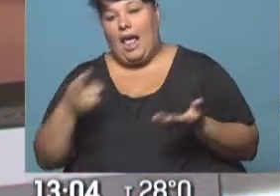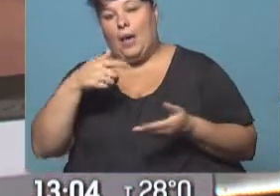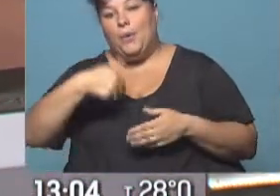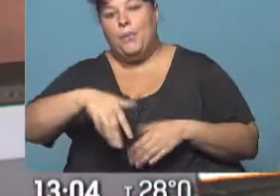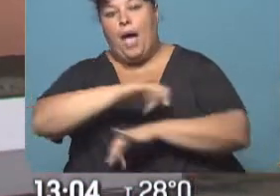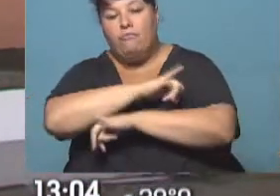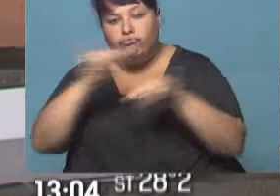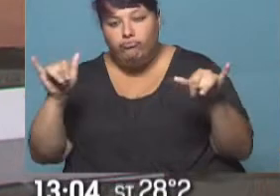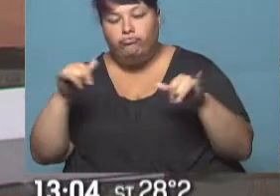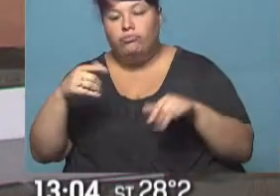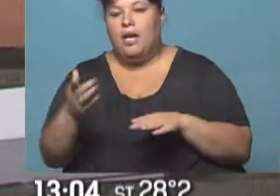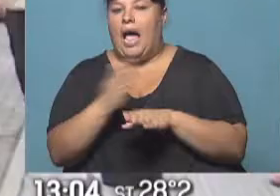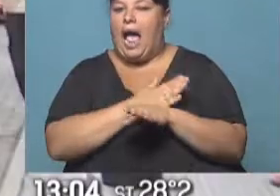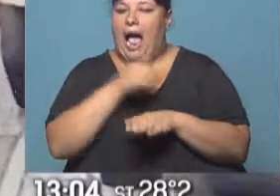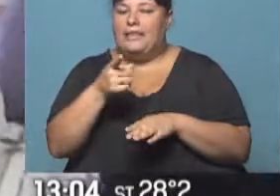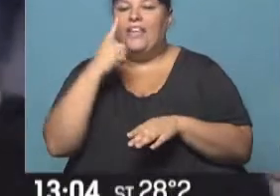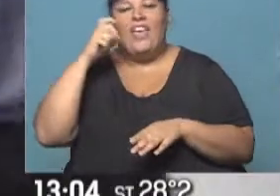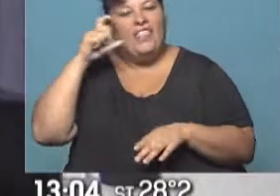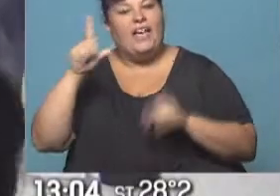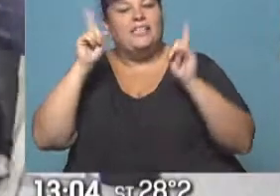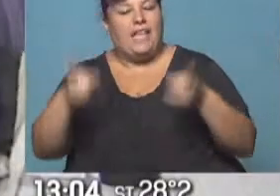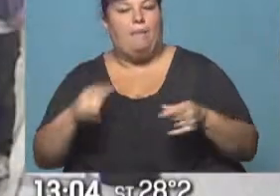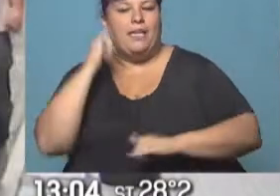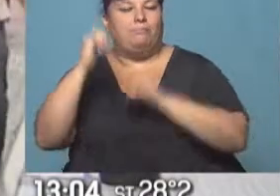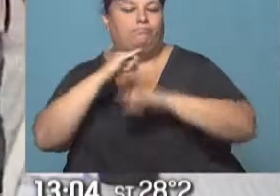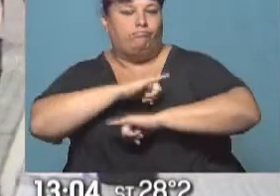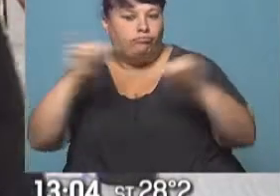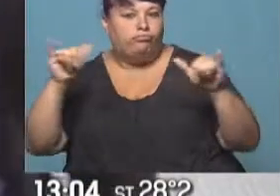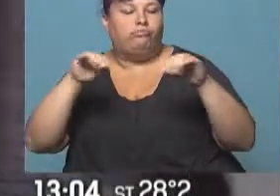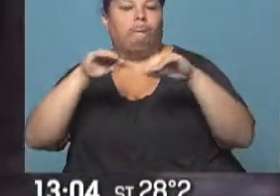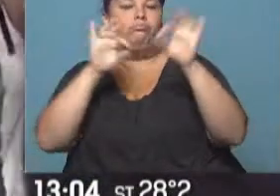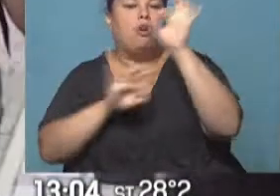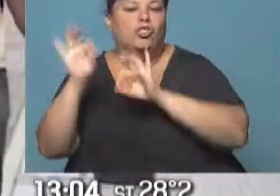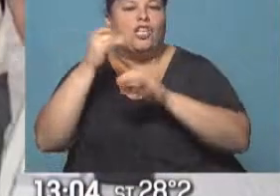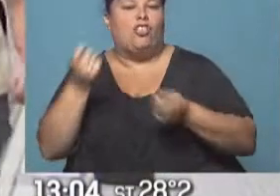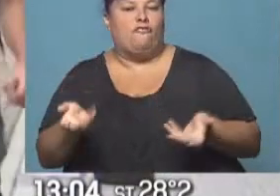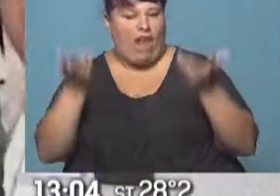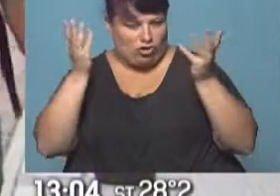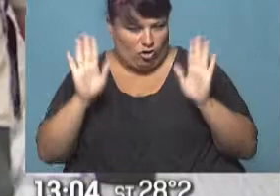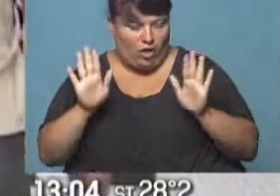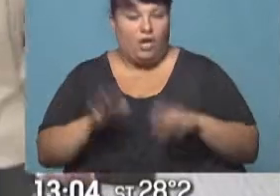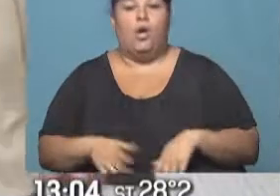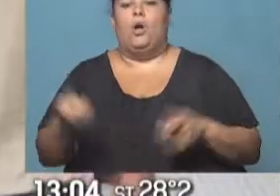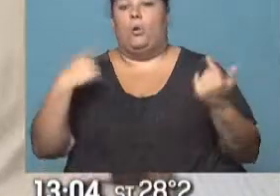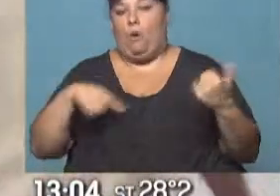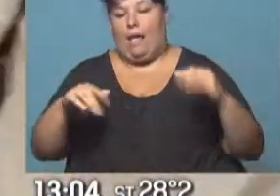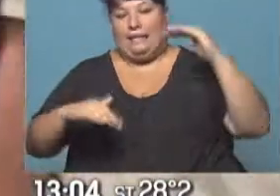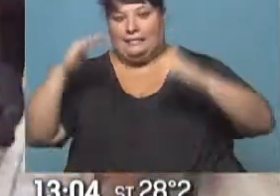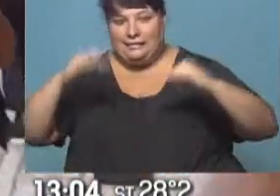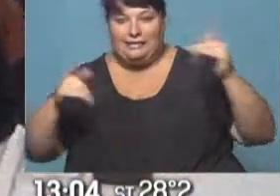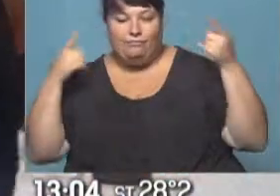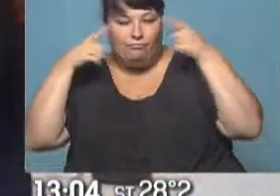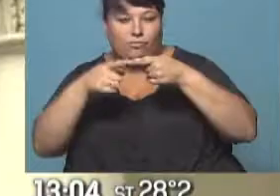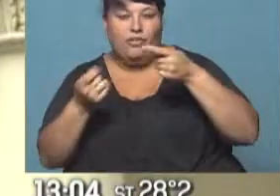dar a conocer antes de que el INDEC también dé a conocer los índices de inflación. Luego de la recalibrada meta